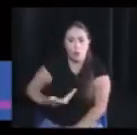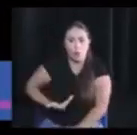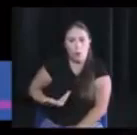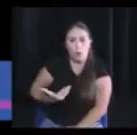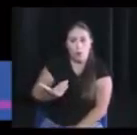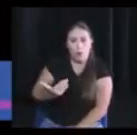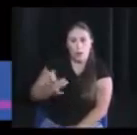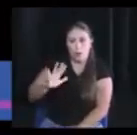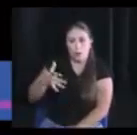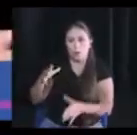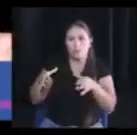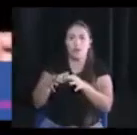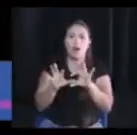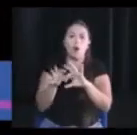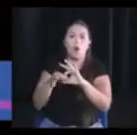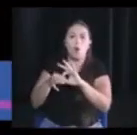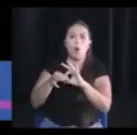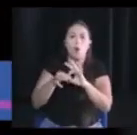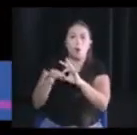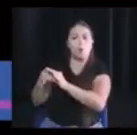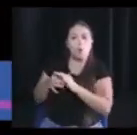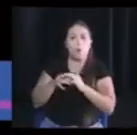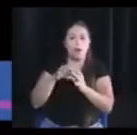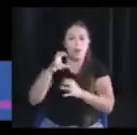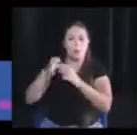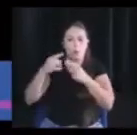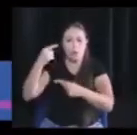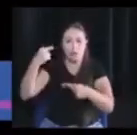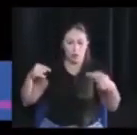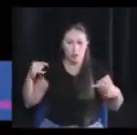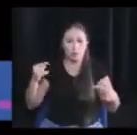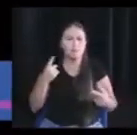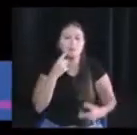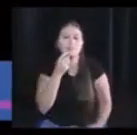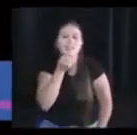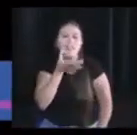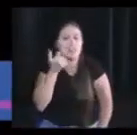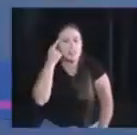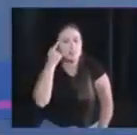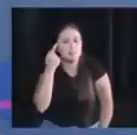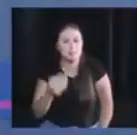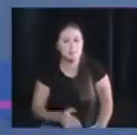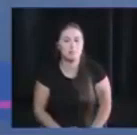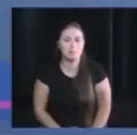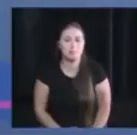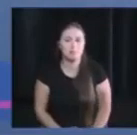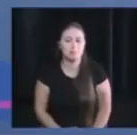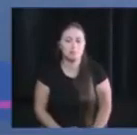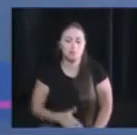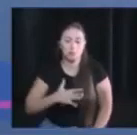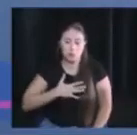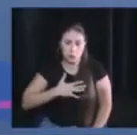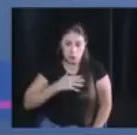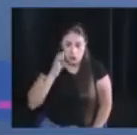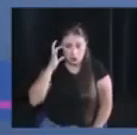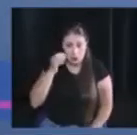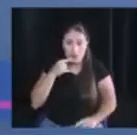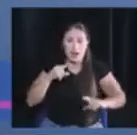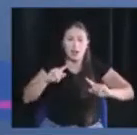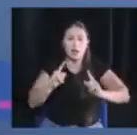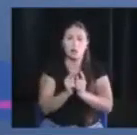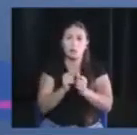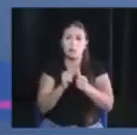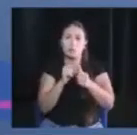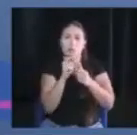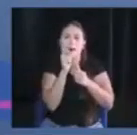partido de la coalición multicolor, ¿cómo la ves? Yo diría que si tengo que resumir en